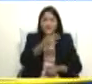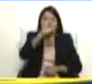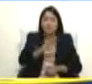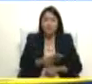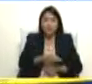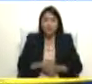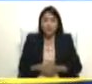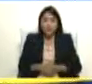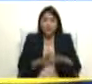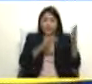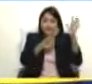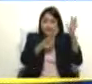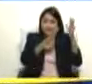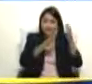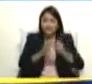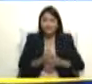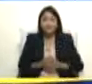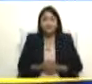96,33%.